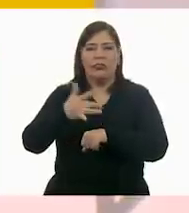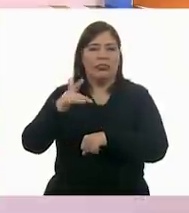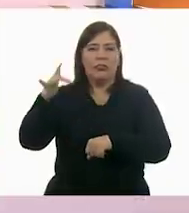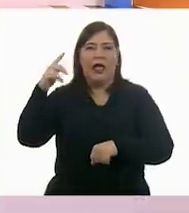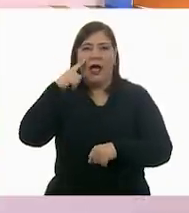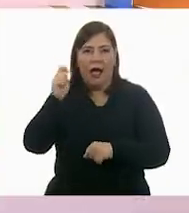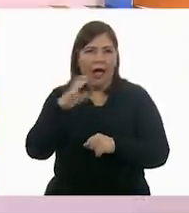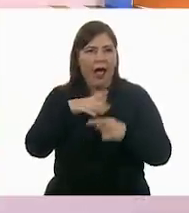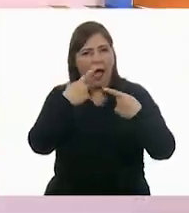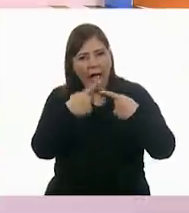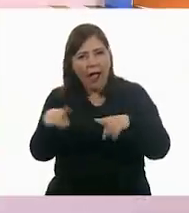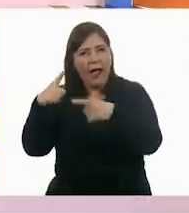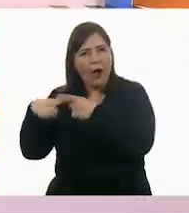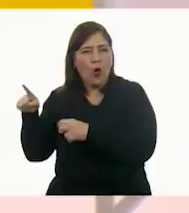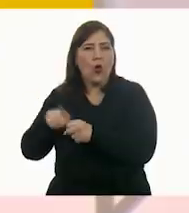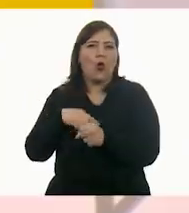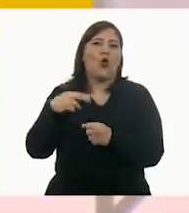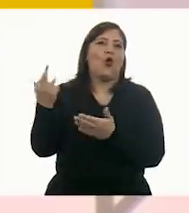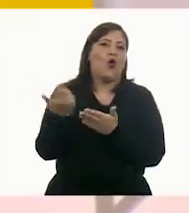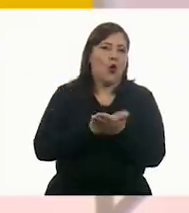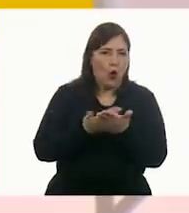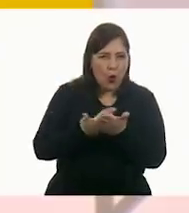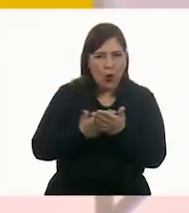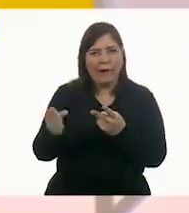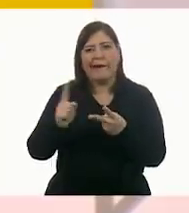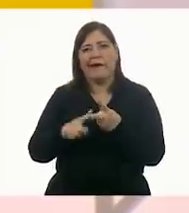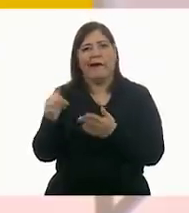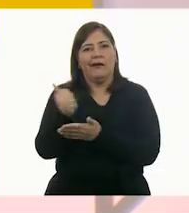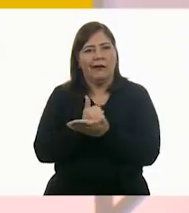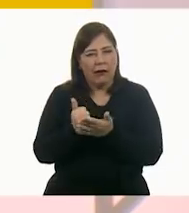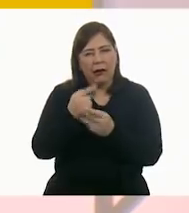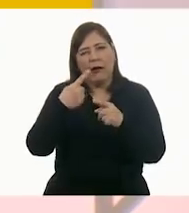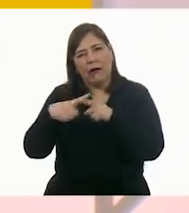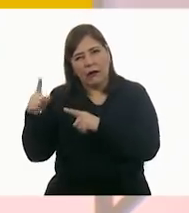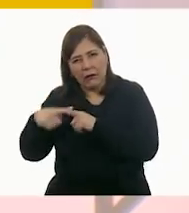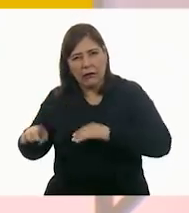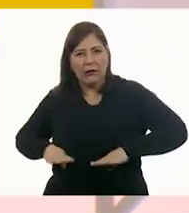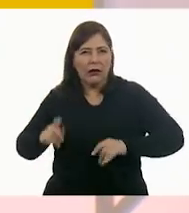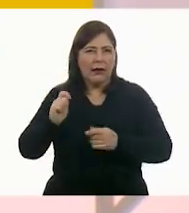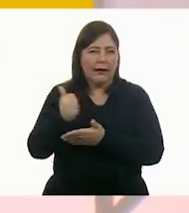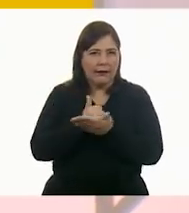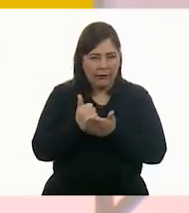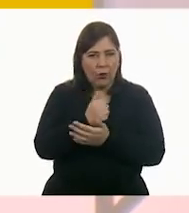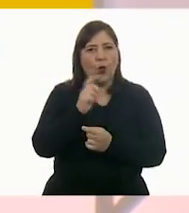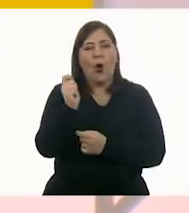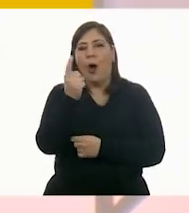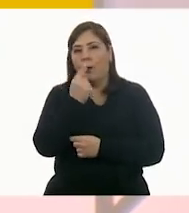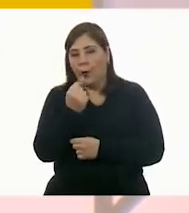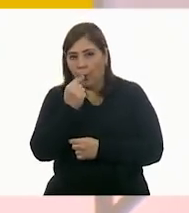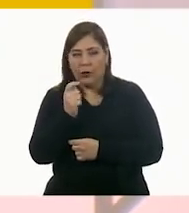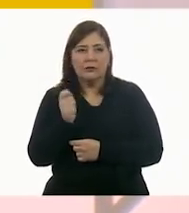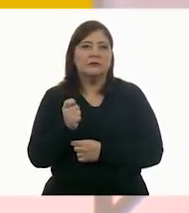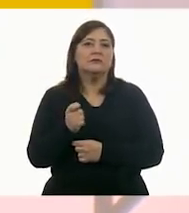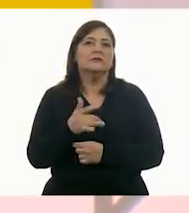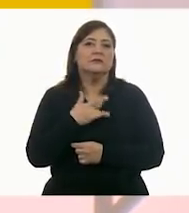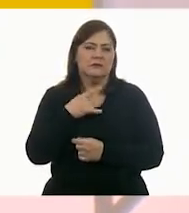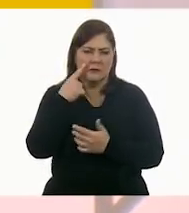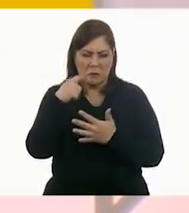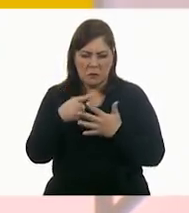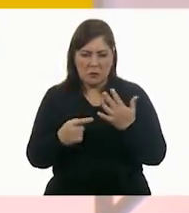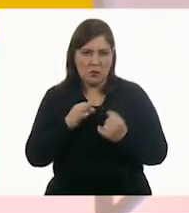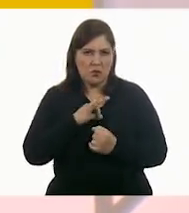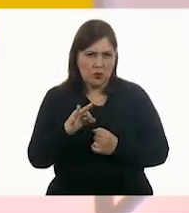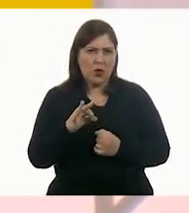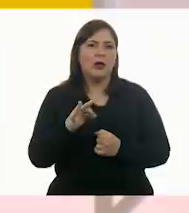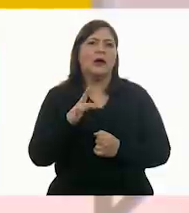mira. Rosa. Azul, otro azul, rojo. Puedes comprarlos así